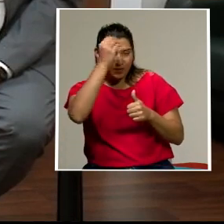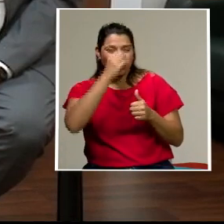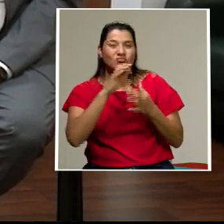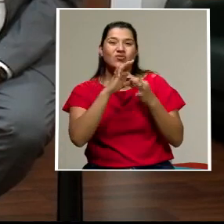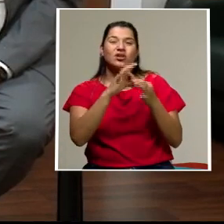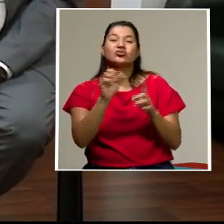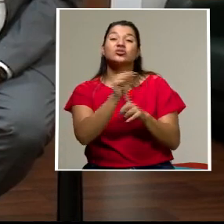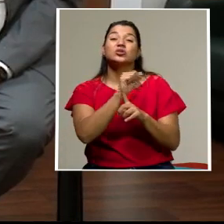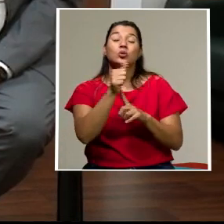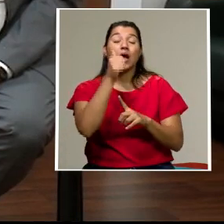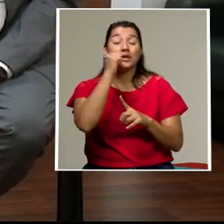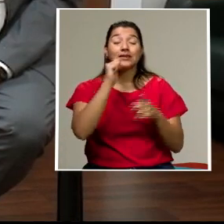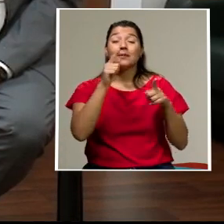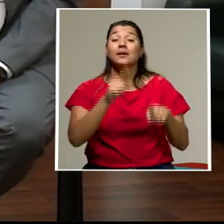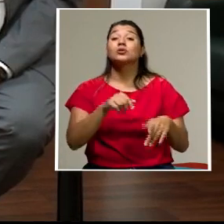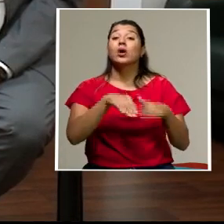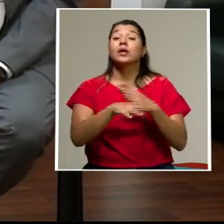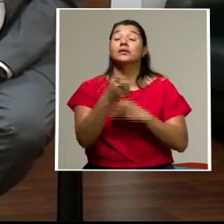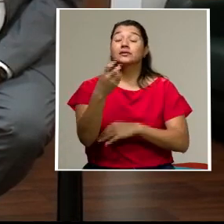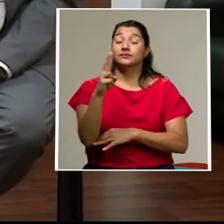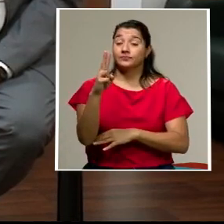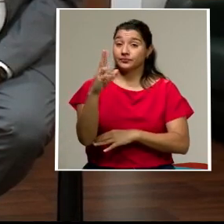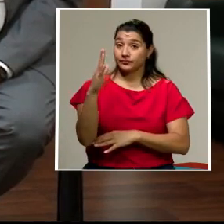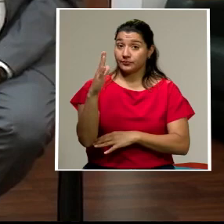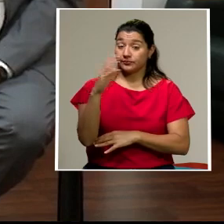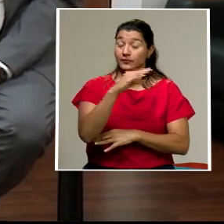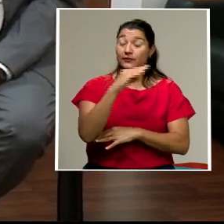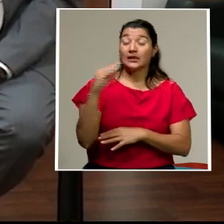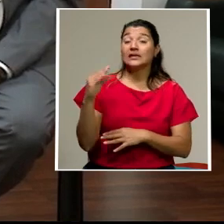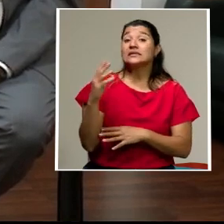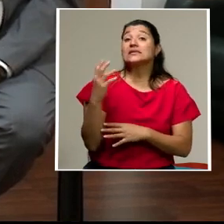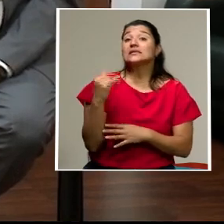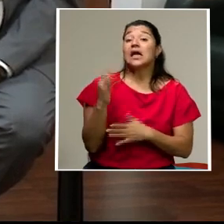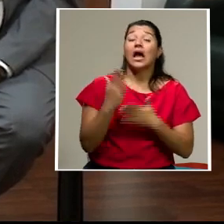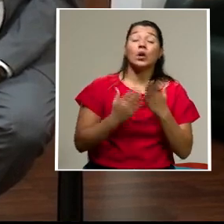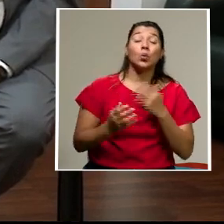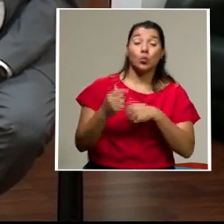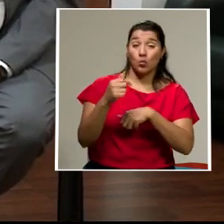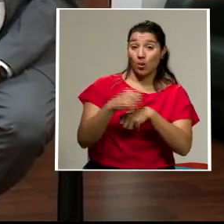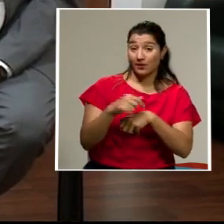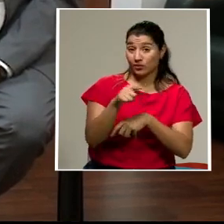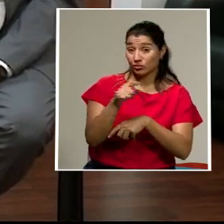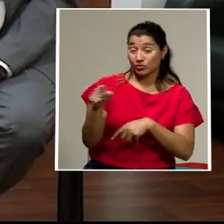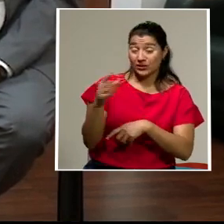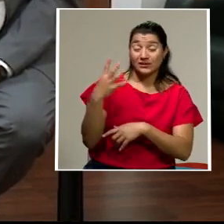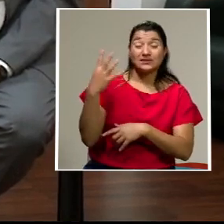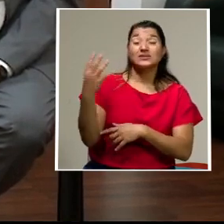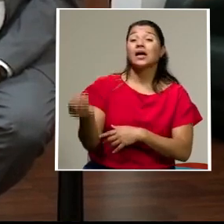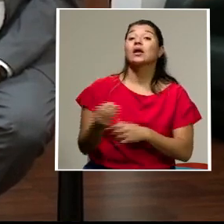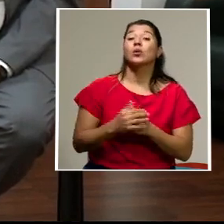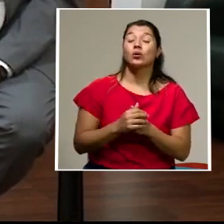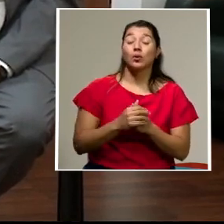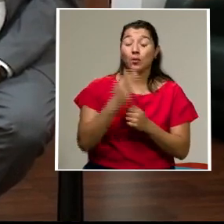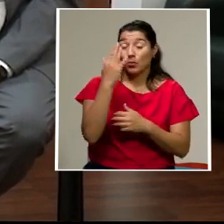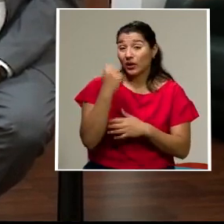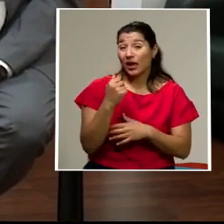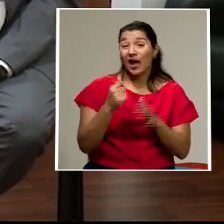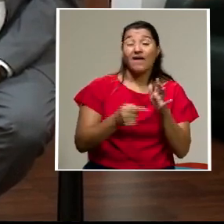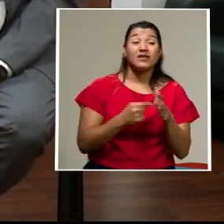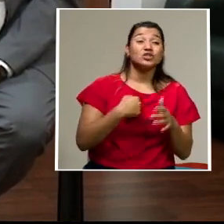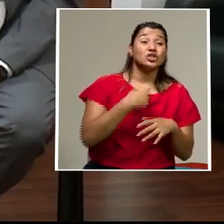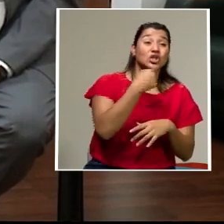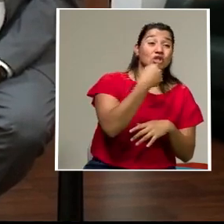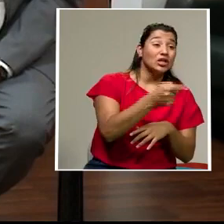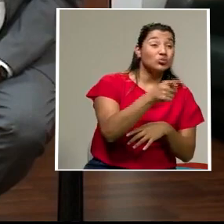ayer en la Asamblea Legislativa? Y finalmente, si es que algún momento estuvieron fuera, porque eso es un dime y direte, a veces se